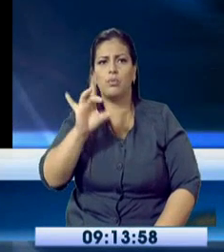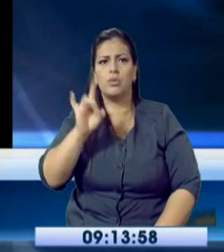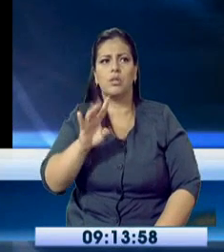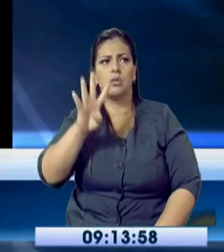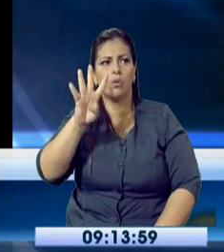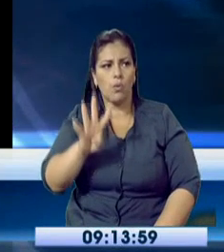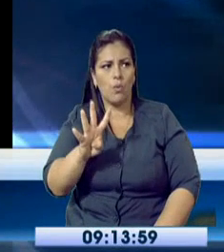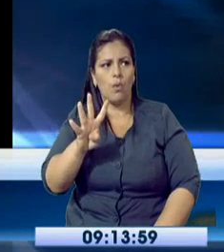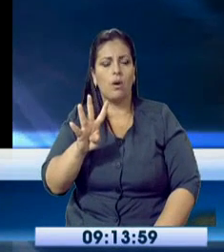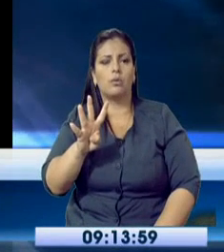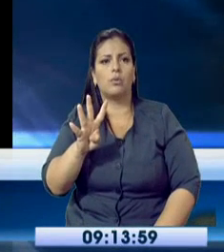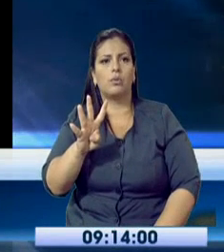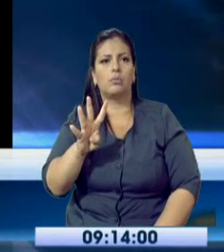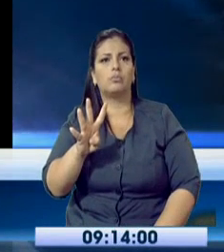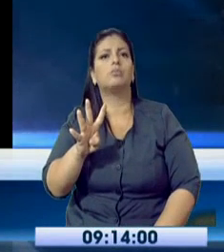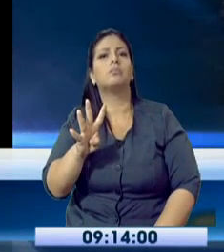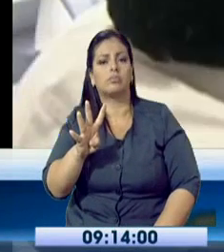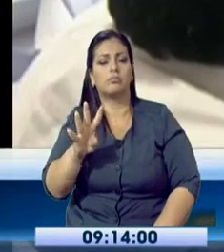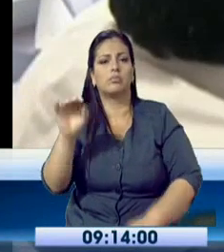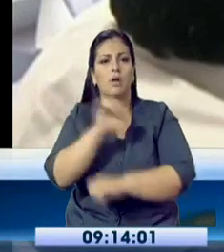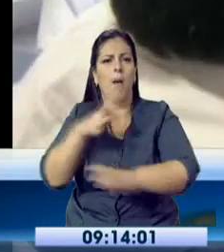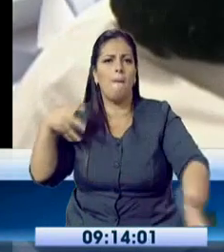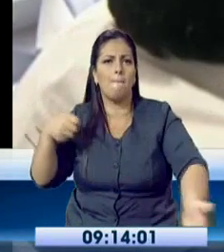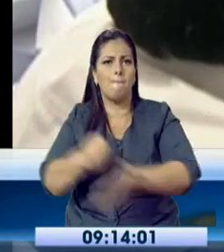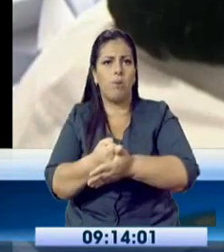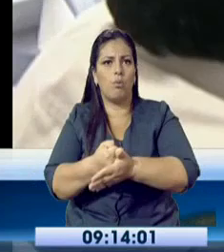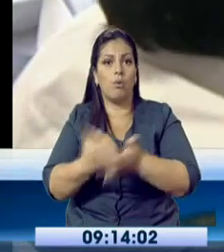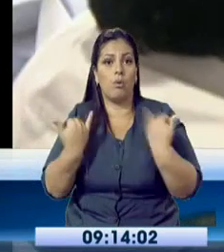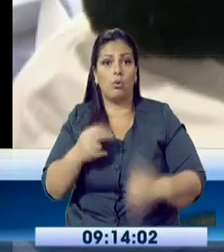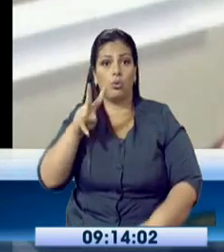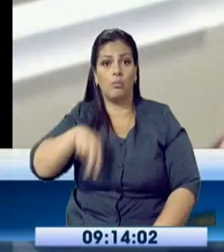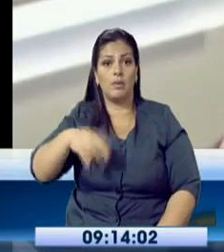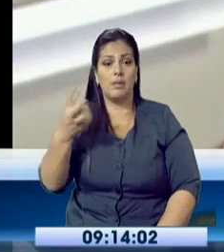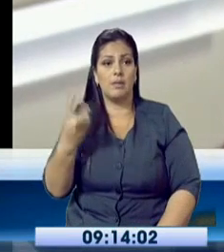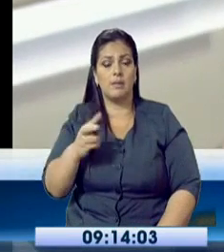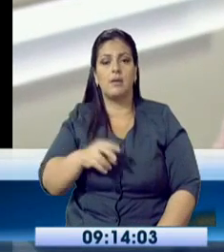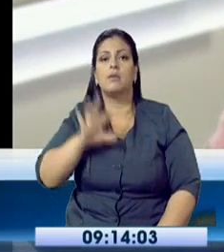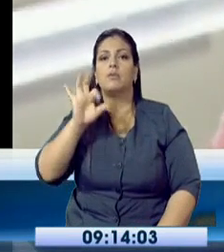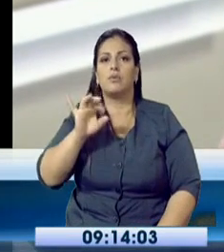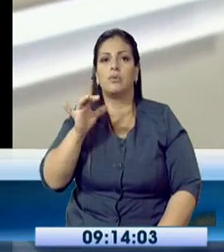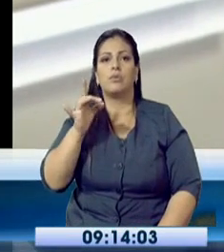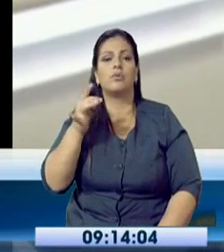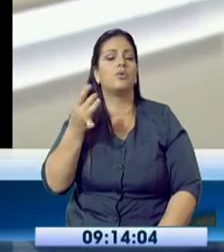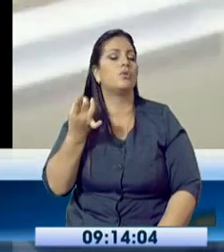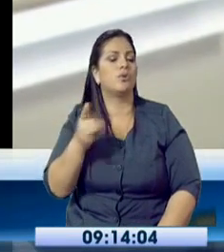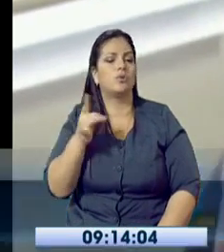918 en el 2016, informó Luciola Salazar.